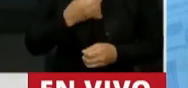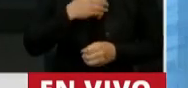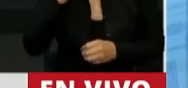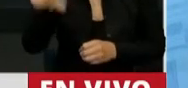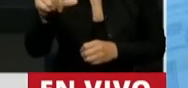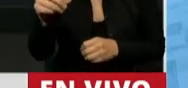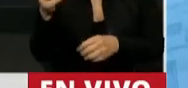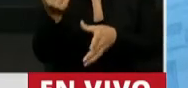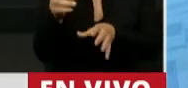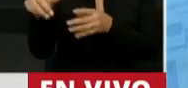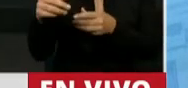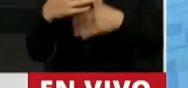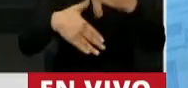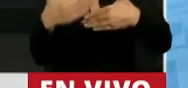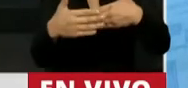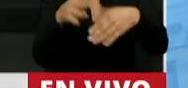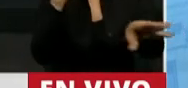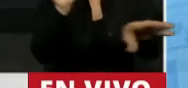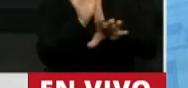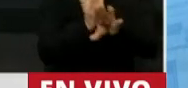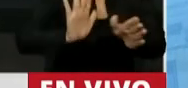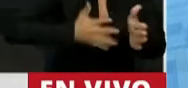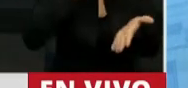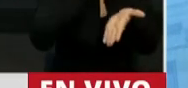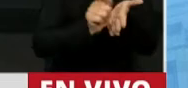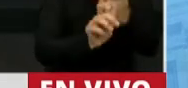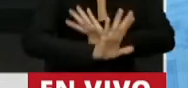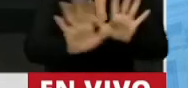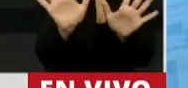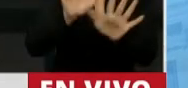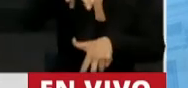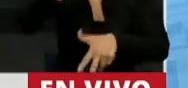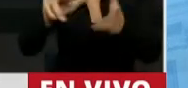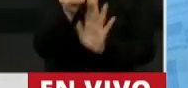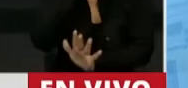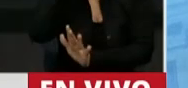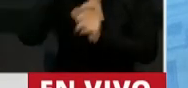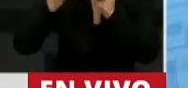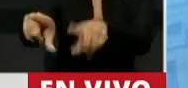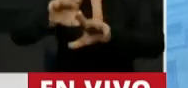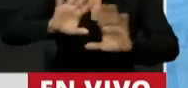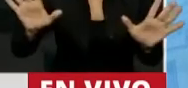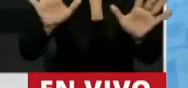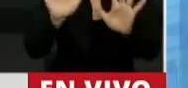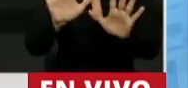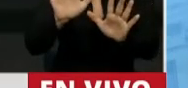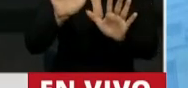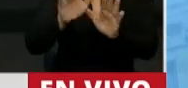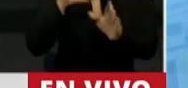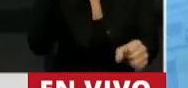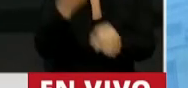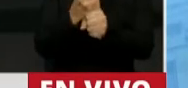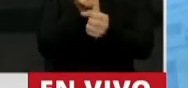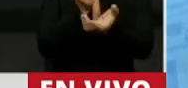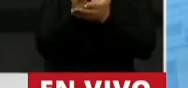permitía hacer del juego un poema. Es y será inolvidable ese especialísimo gol a